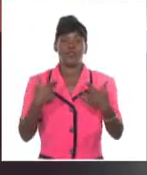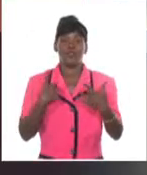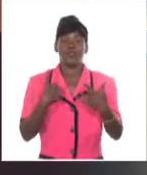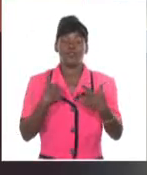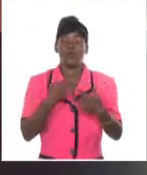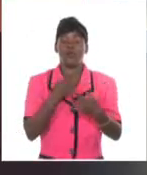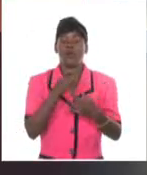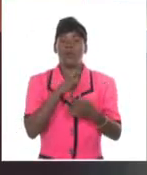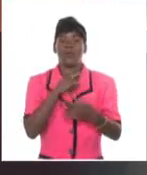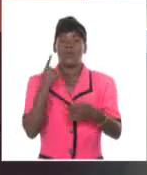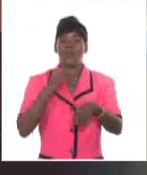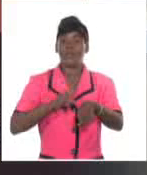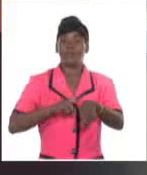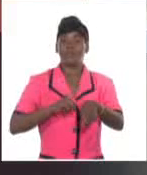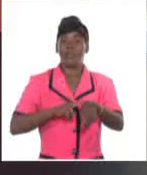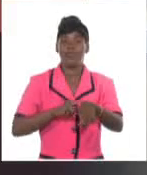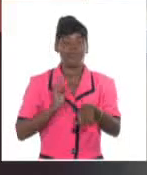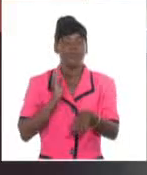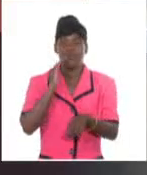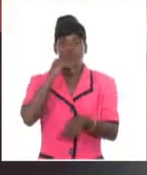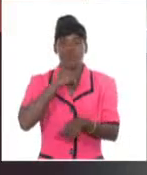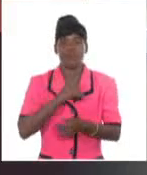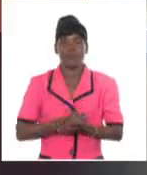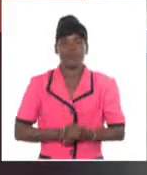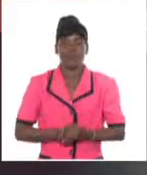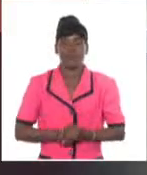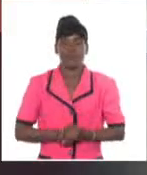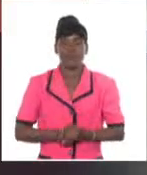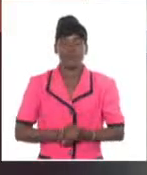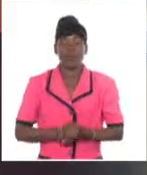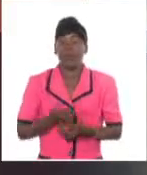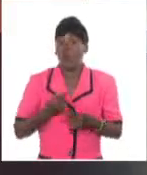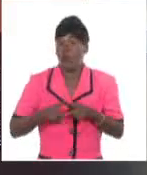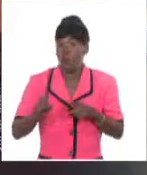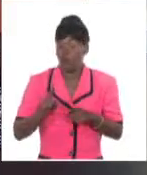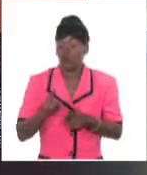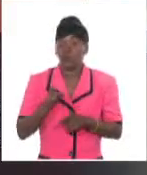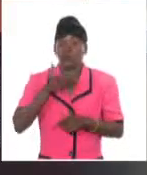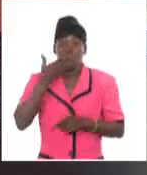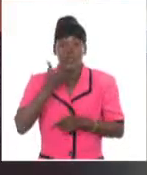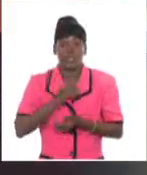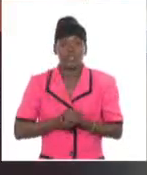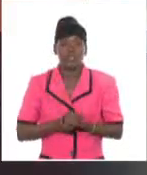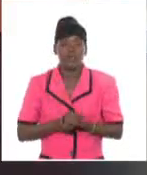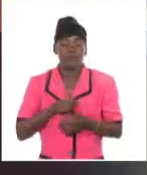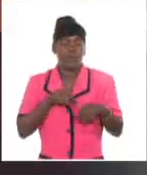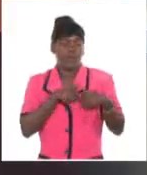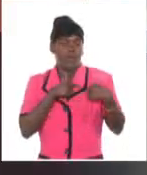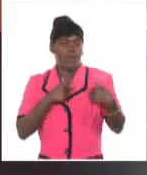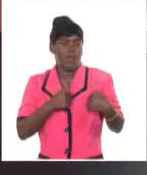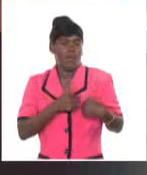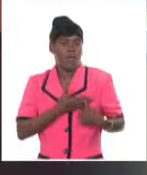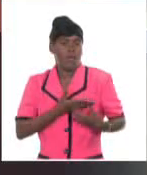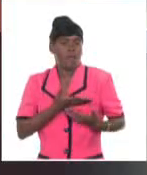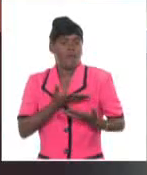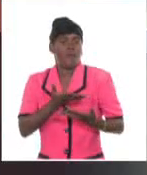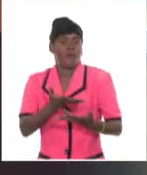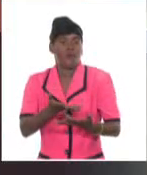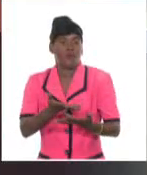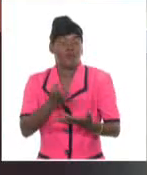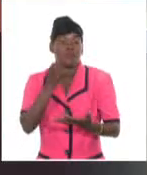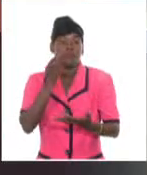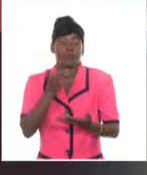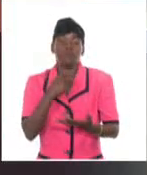tiempo. Bellísimo. Así es. Oeste, el amor es. Y que escucharemos de la propia voz de Dulce María, una de